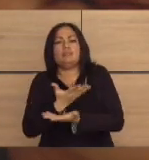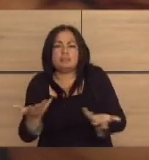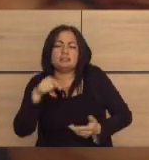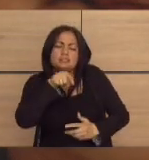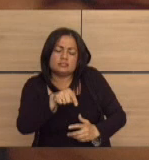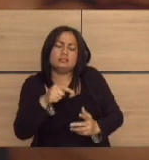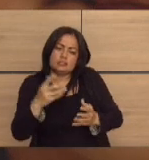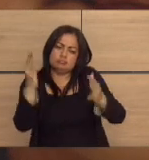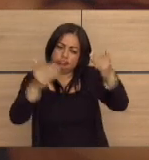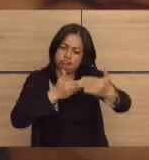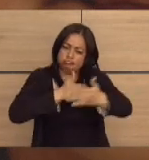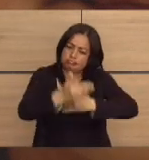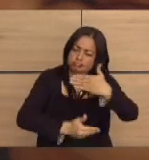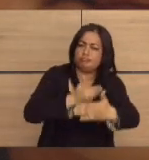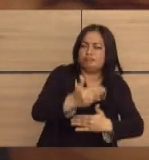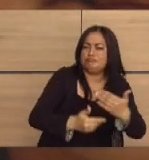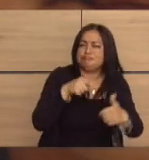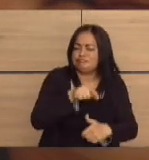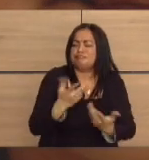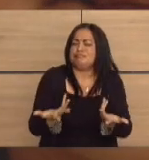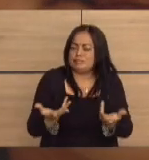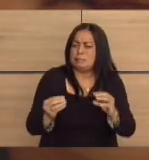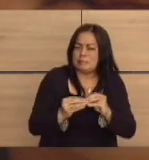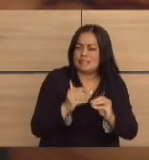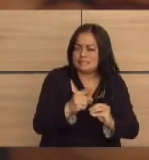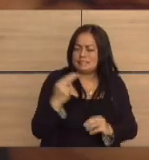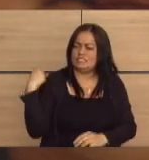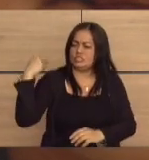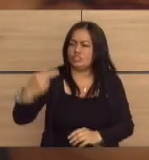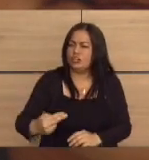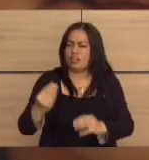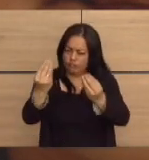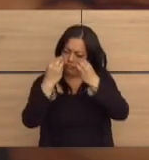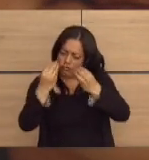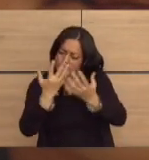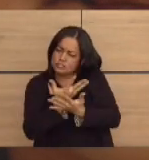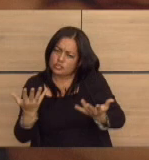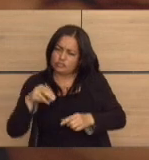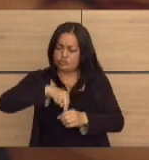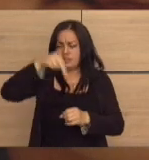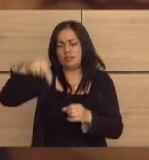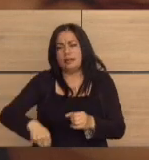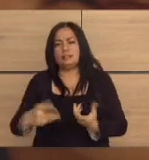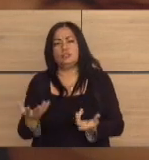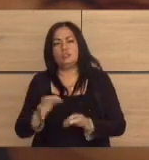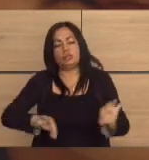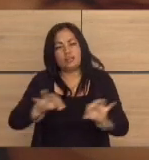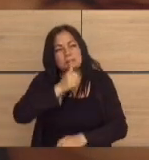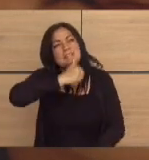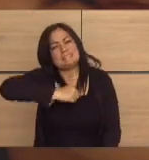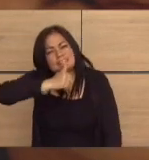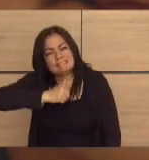De igual manera, cuando estamos hablando de historia, ética y ciudadanía, también hablamos de formar ciudadanos solidarios,